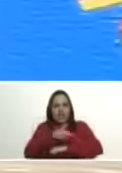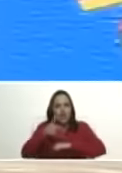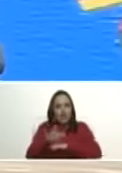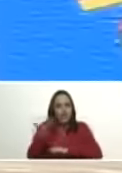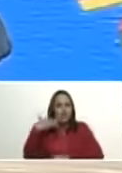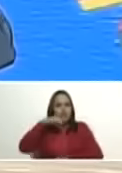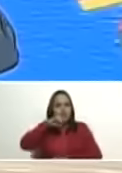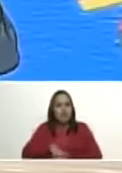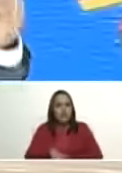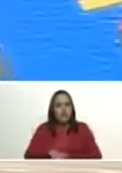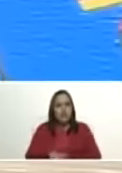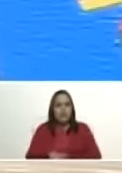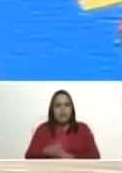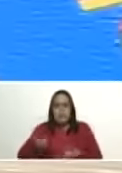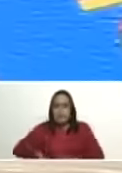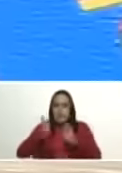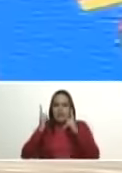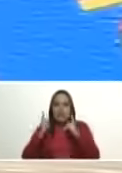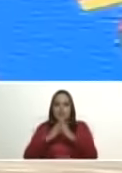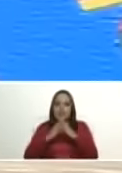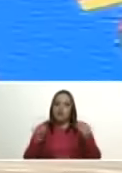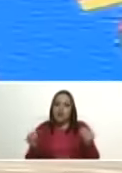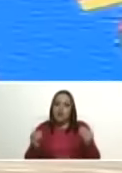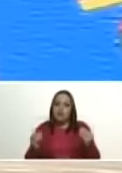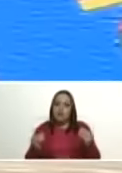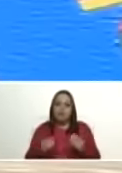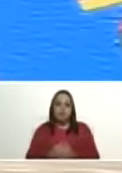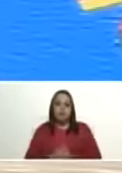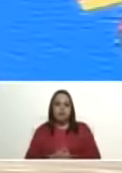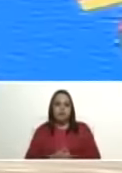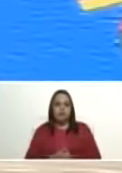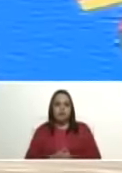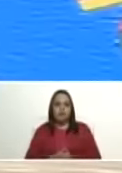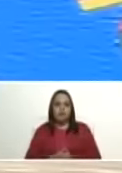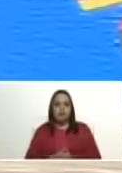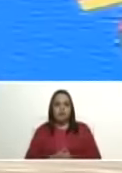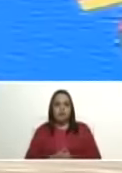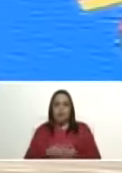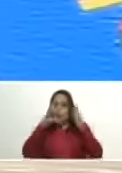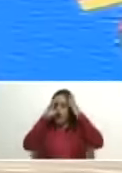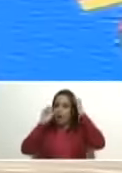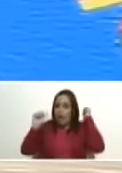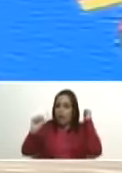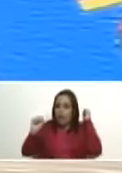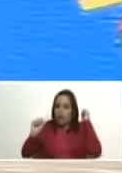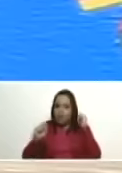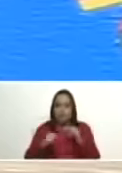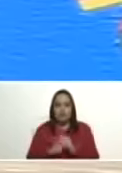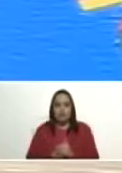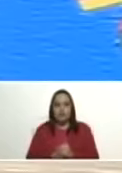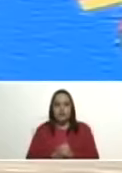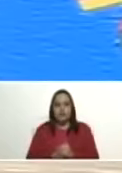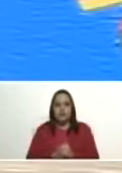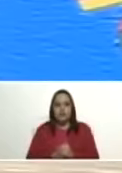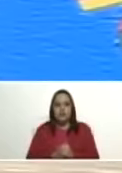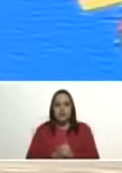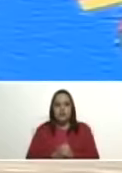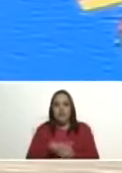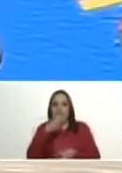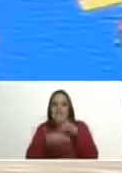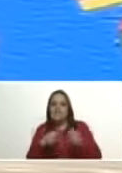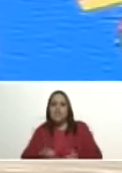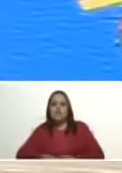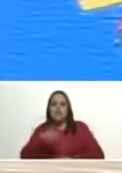entonces cede en todas las posturas, con un embajador que representaba más los